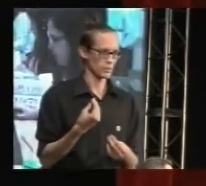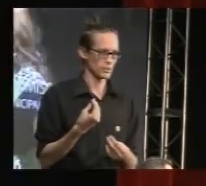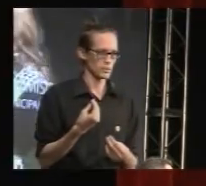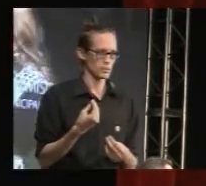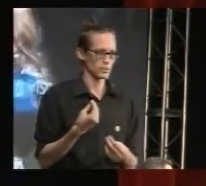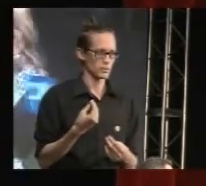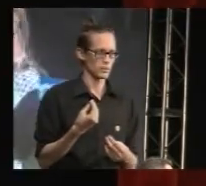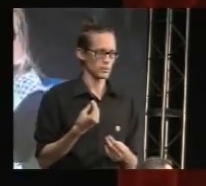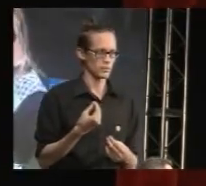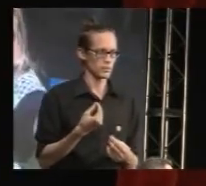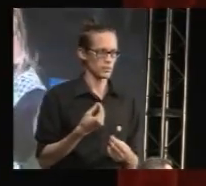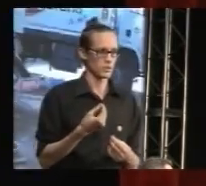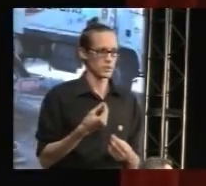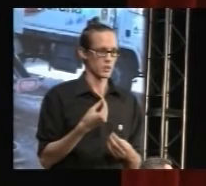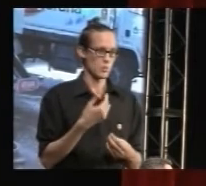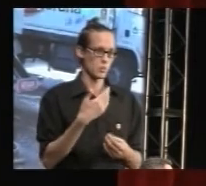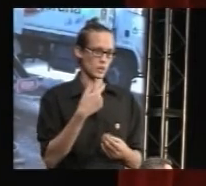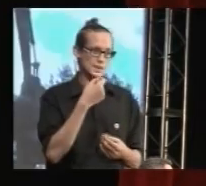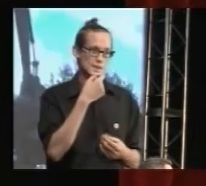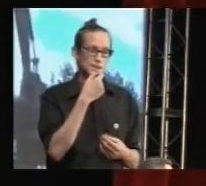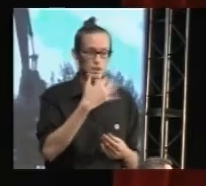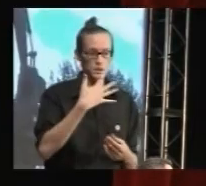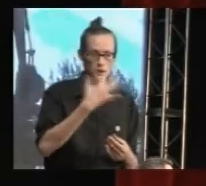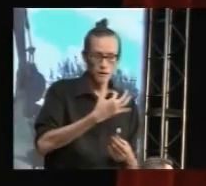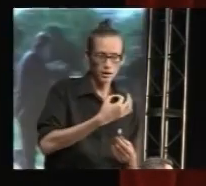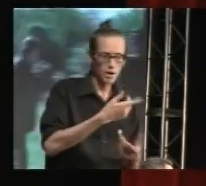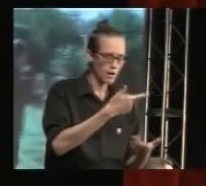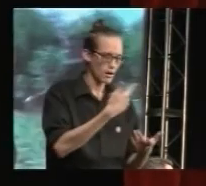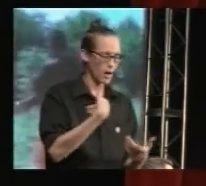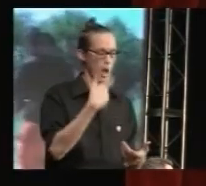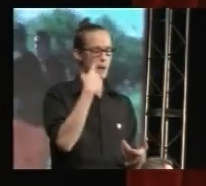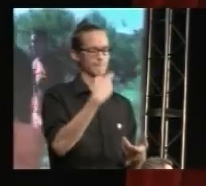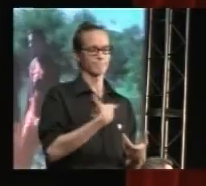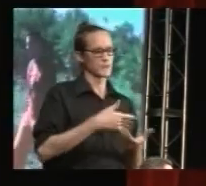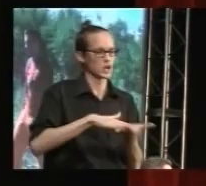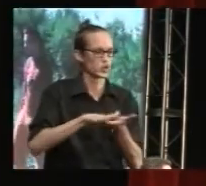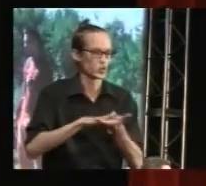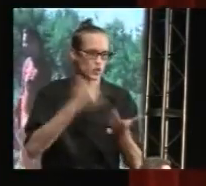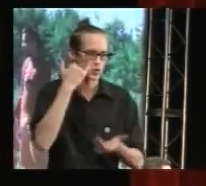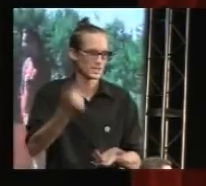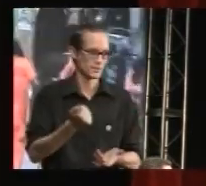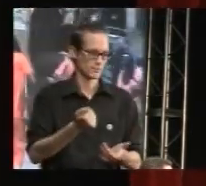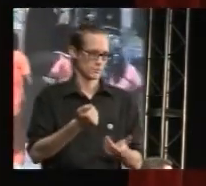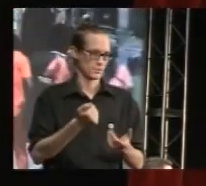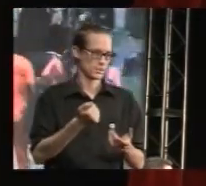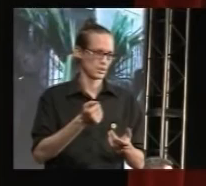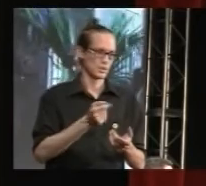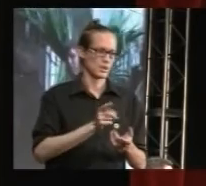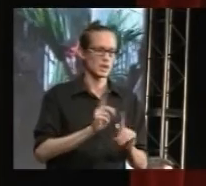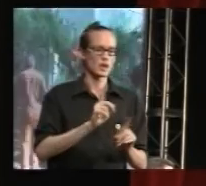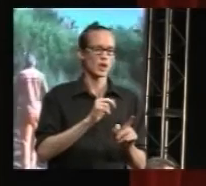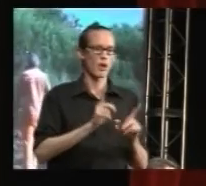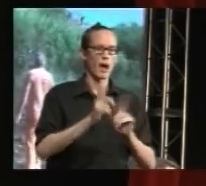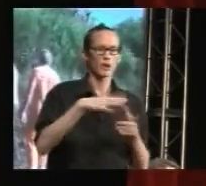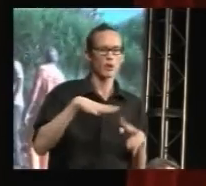son ciertas, arreglarlas cuanto antes y corregir rumbos y evitar deficiencias.